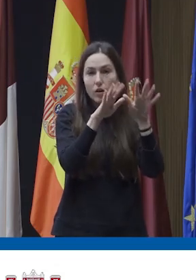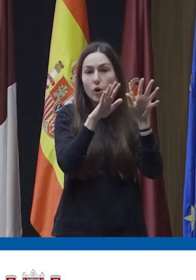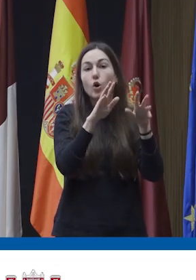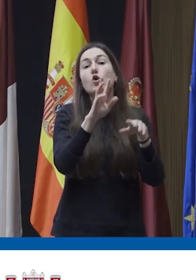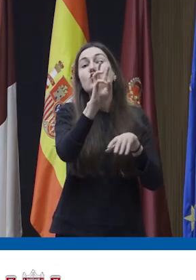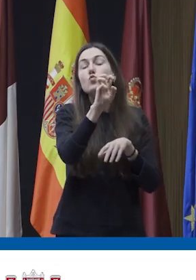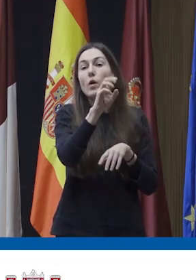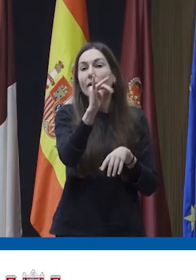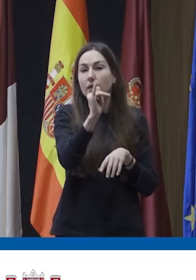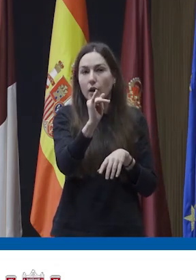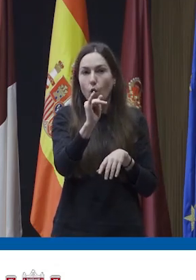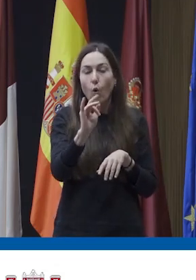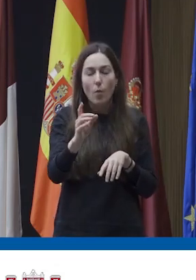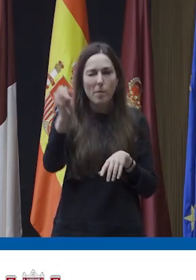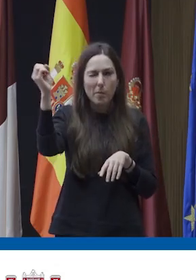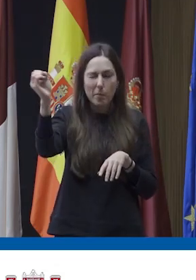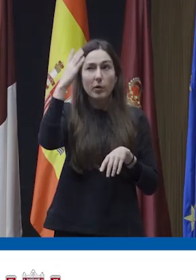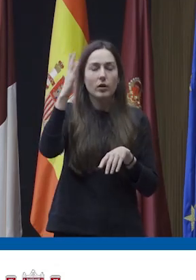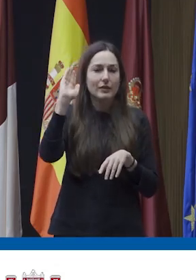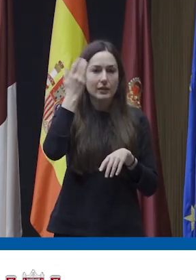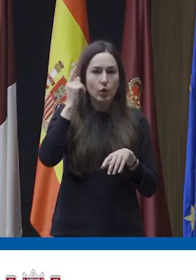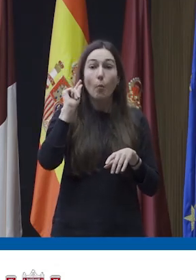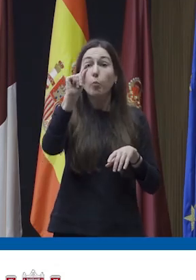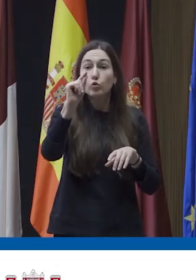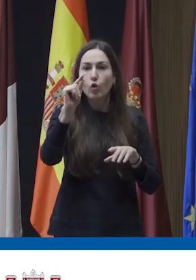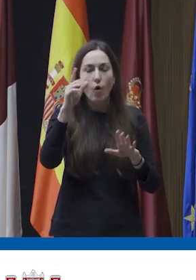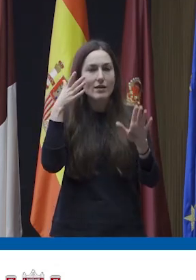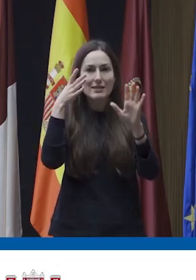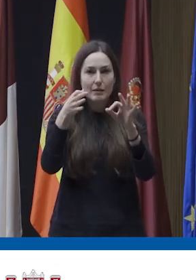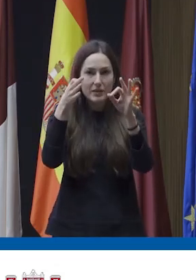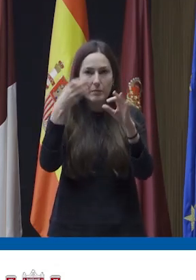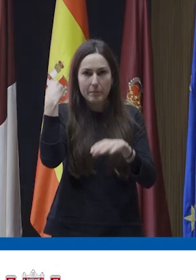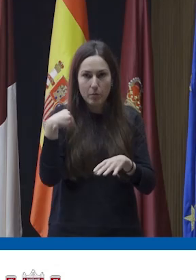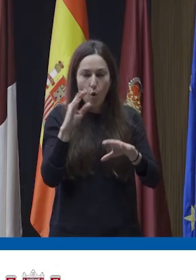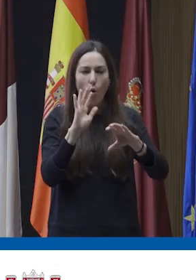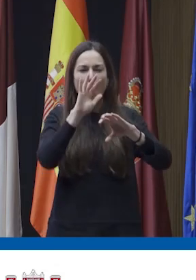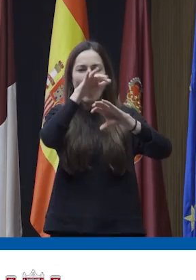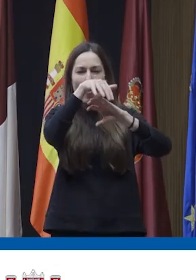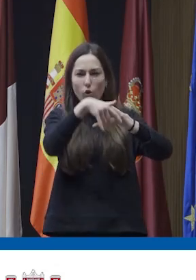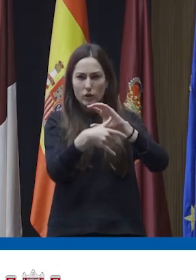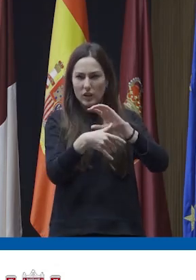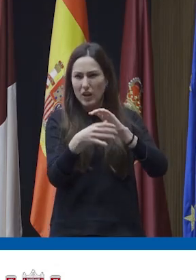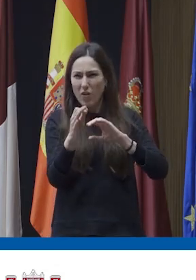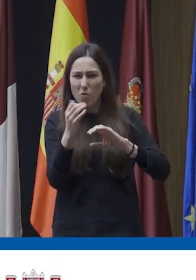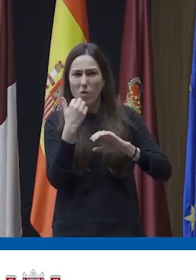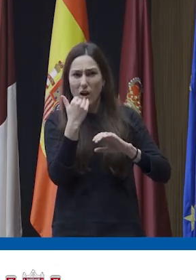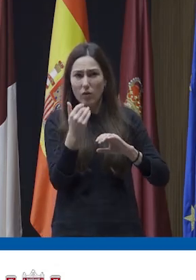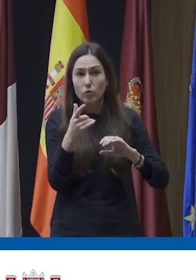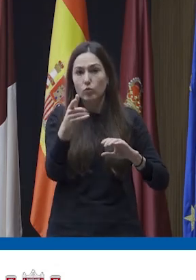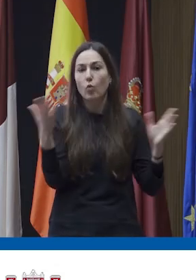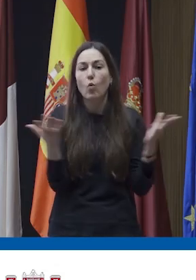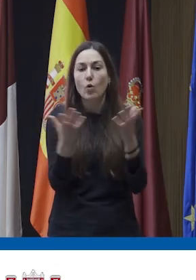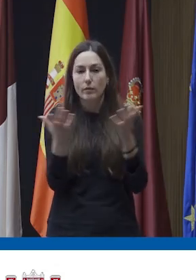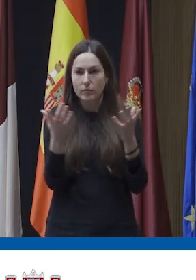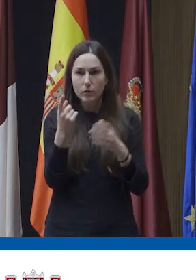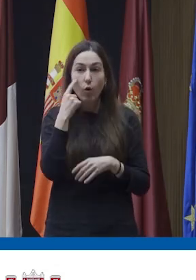destellos en un punto fijo o una sensación de cortina que te tape la visión, que se acuda a urgencias de oftalmología en 24 horas desde el